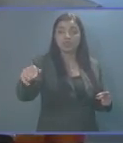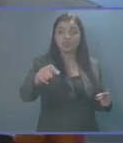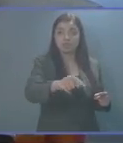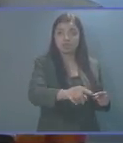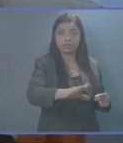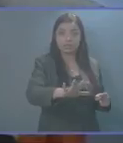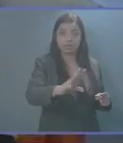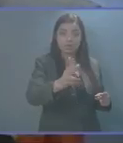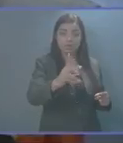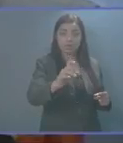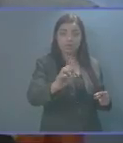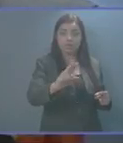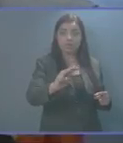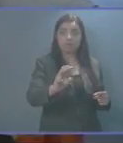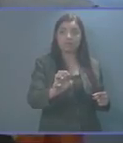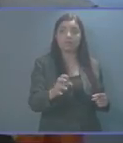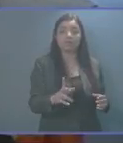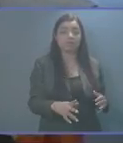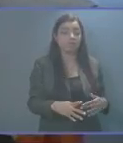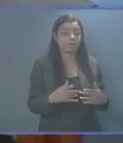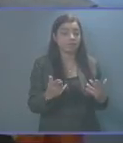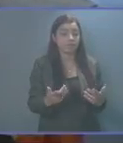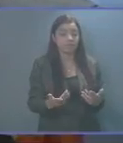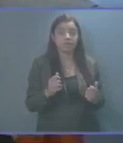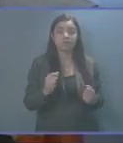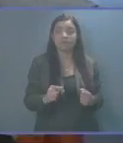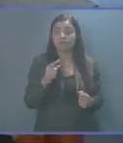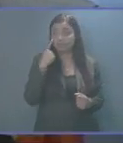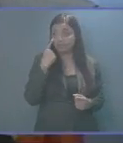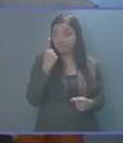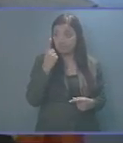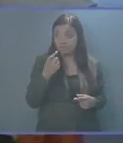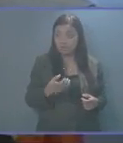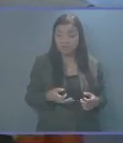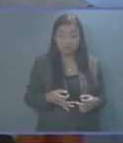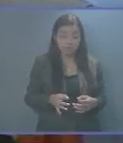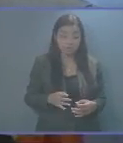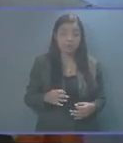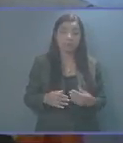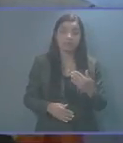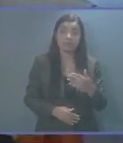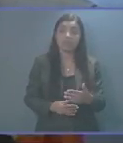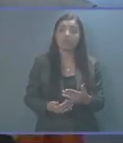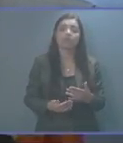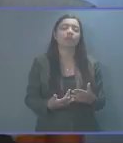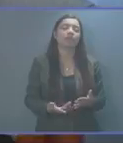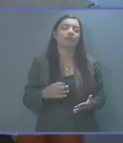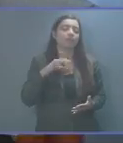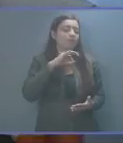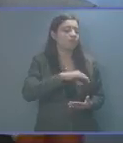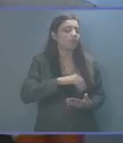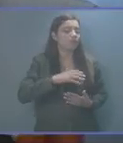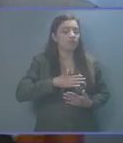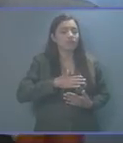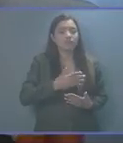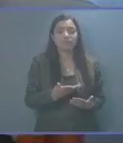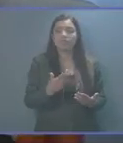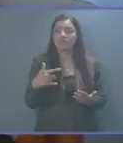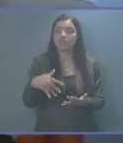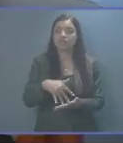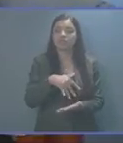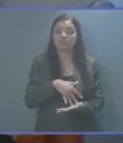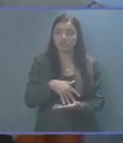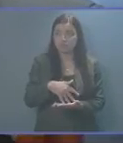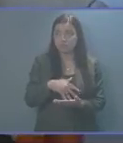Noviembre. Ya que esto es una medida que venía a beneficiar a todos los pobladores